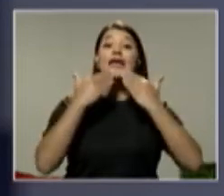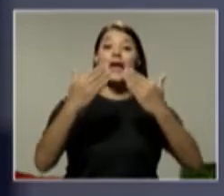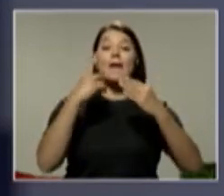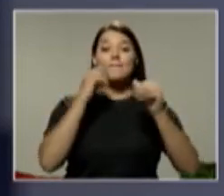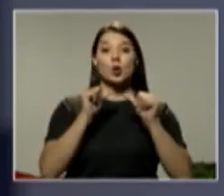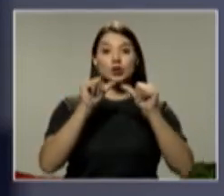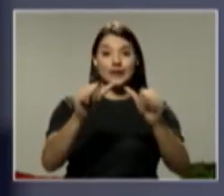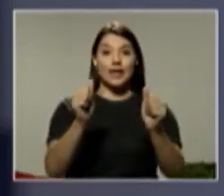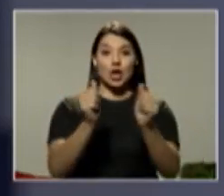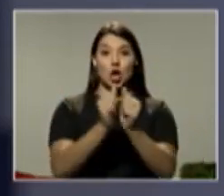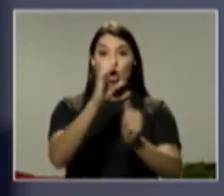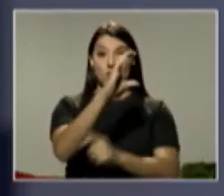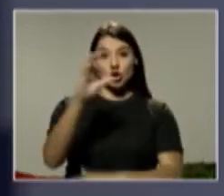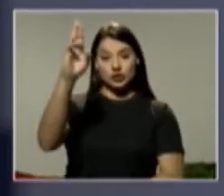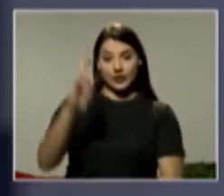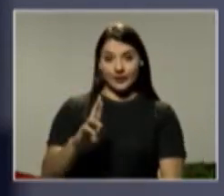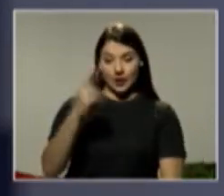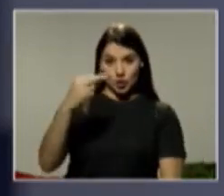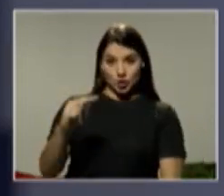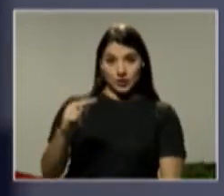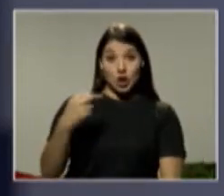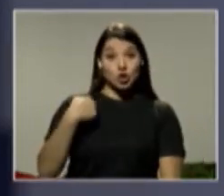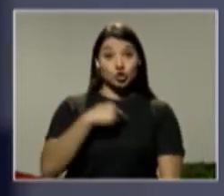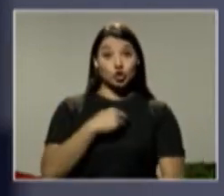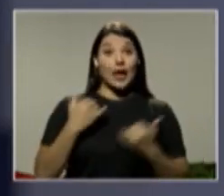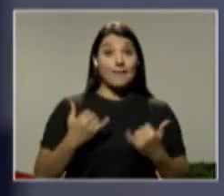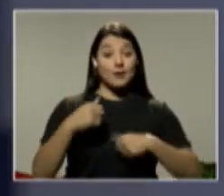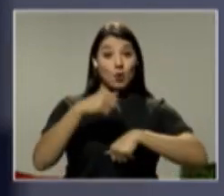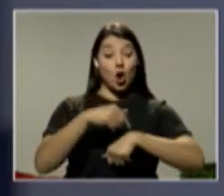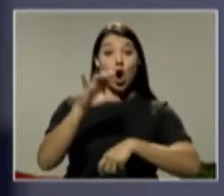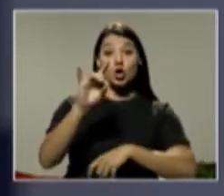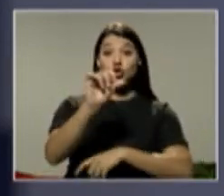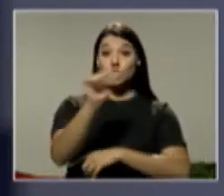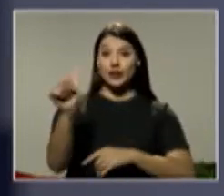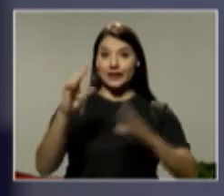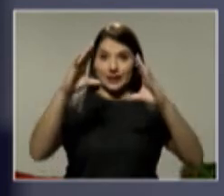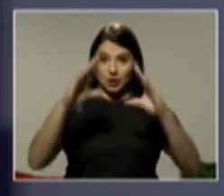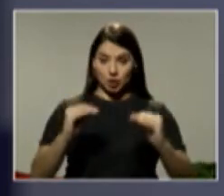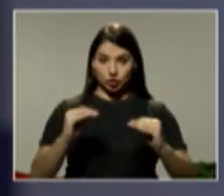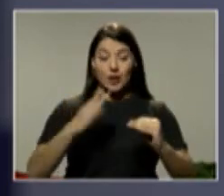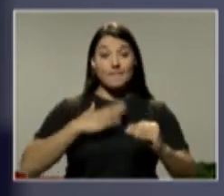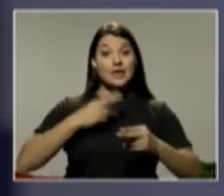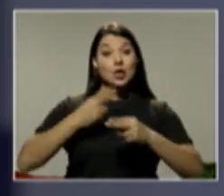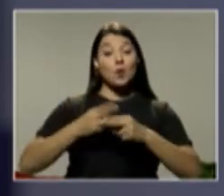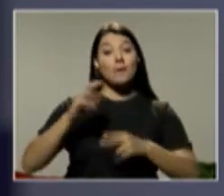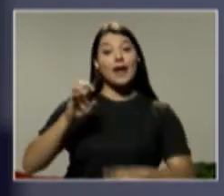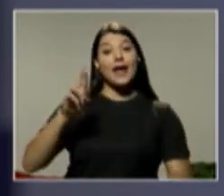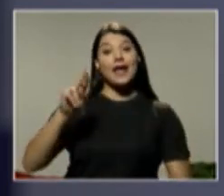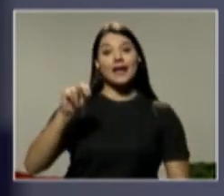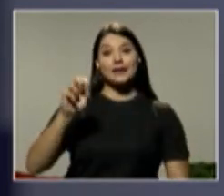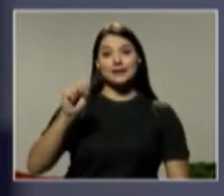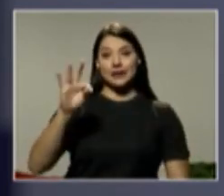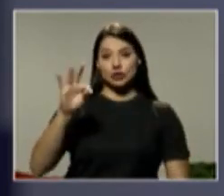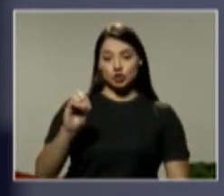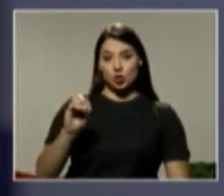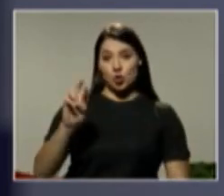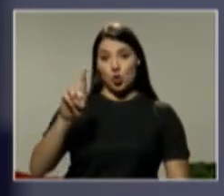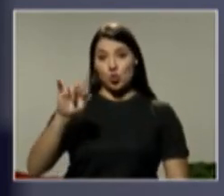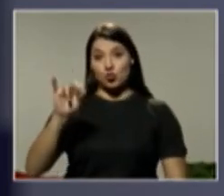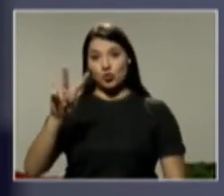Continuar en la señal de Costa Rica Noticias. Estamos en vivo, son las 8:10 de la noche. Soy Ernesto Rivera y voy a presentarles